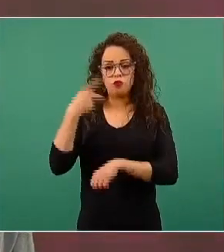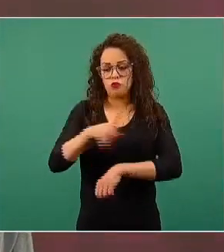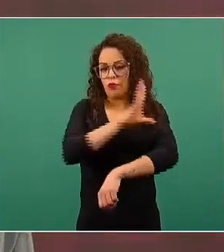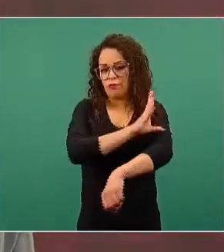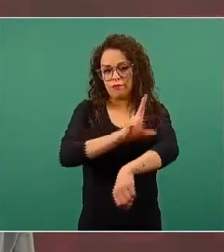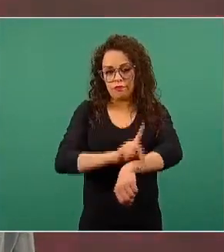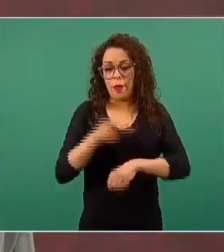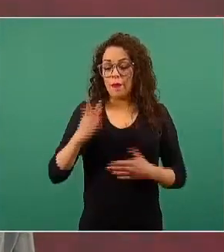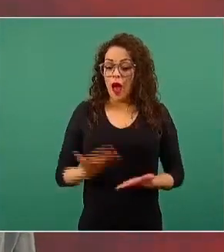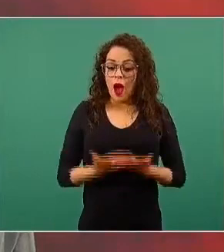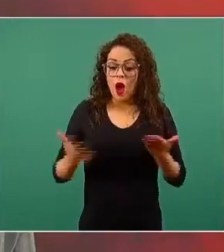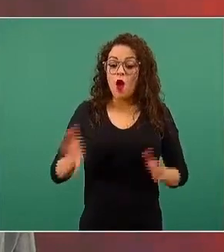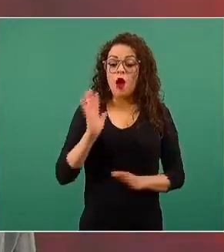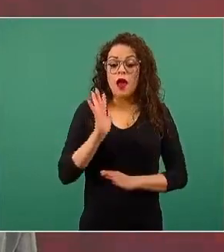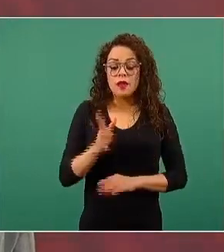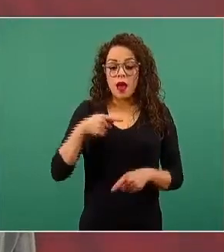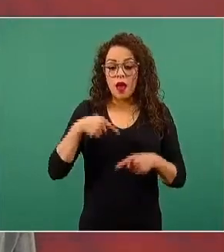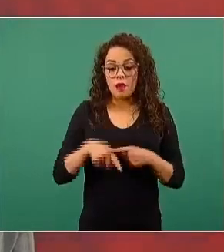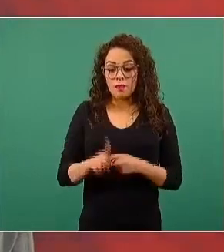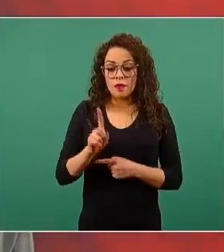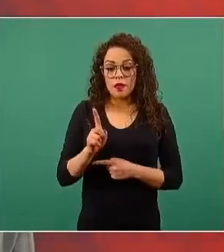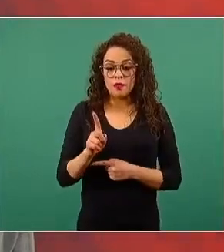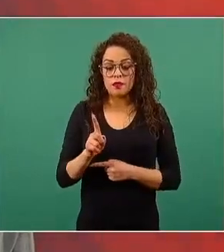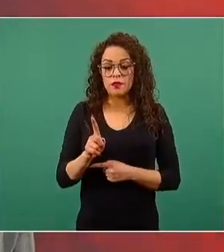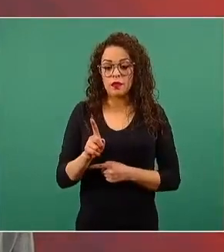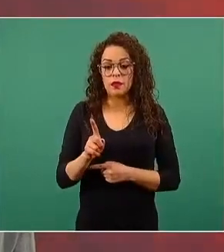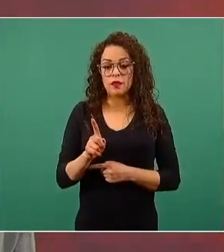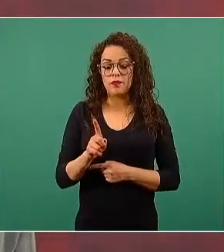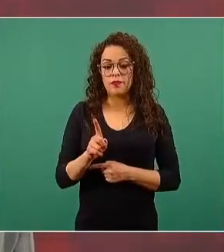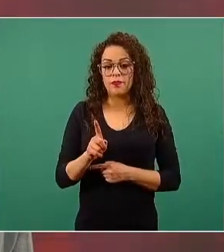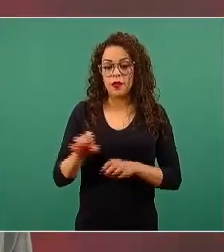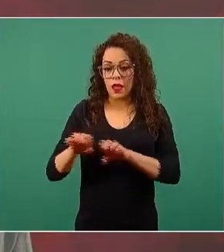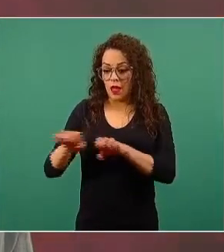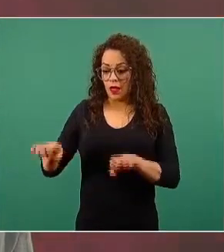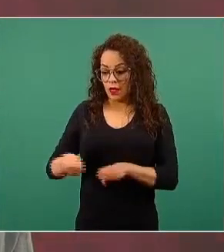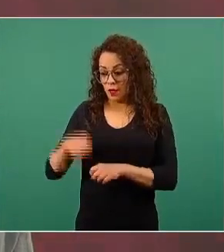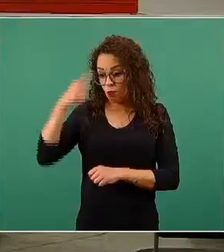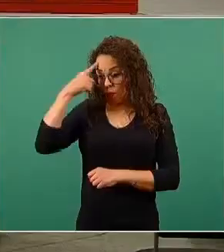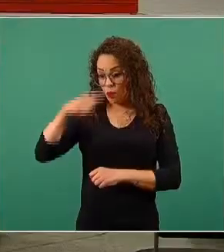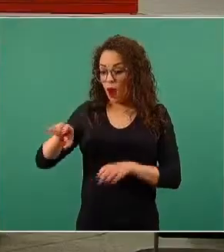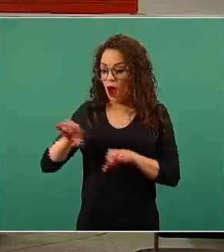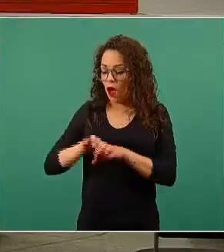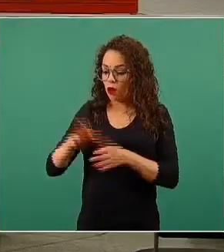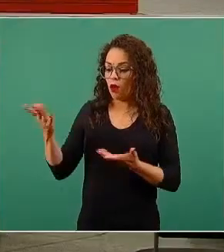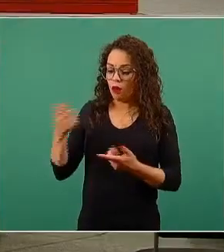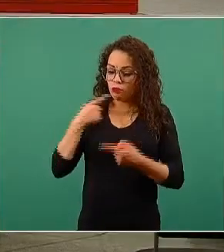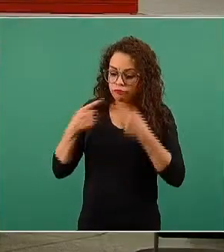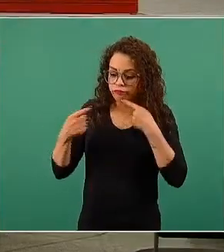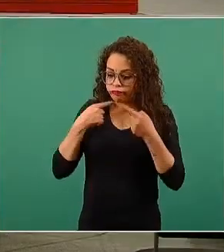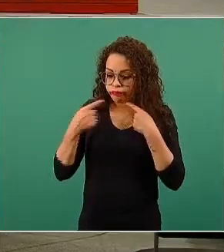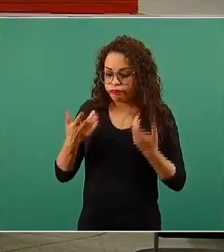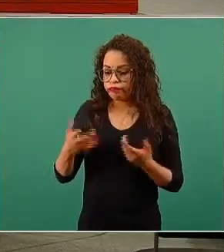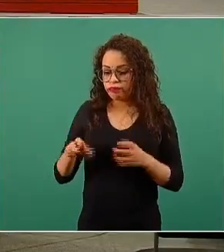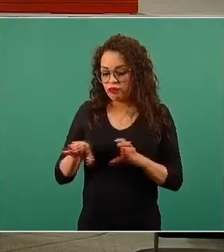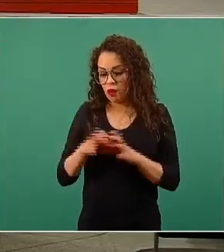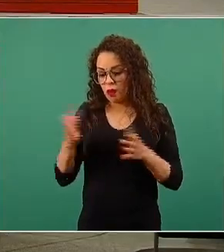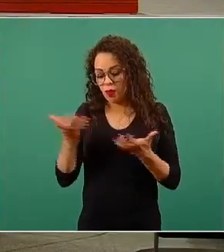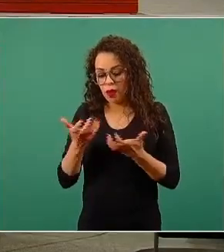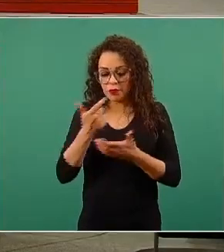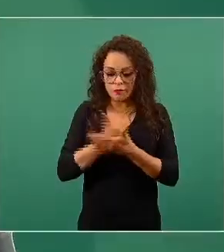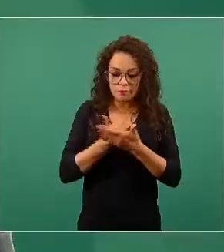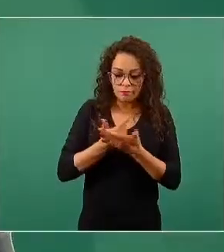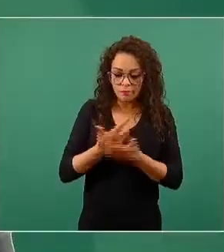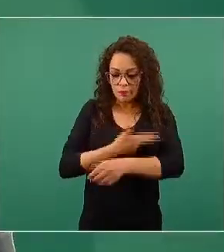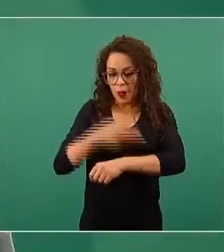operación, de acuerdo con el operativo Correcaminos, en cada entidad existe un comité estatal